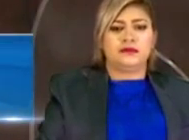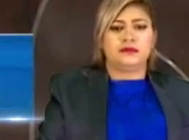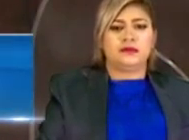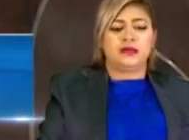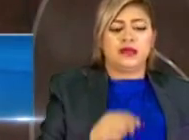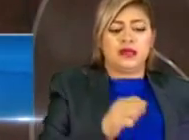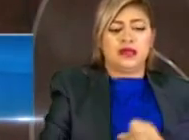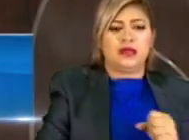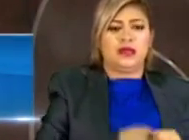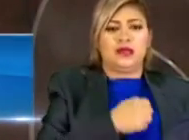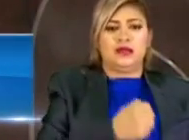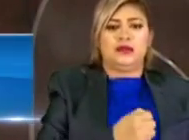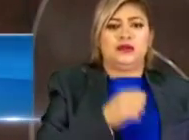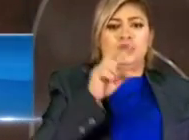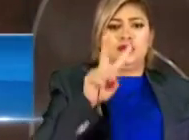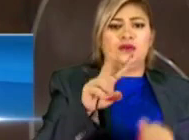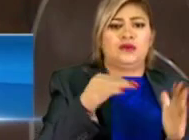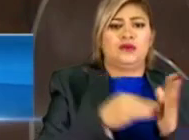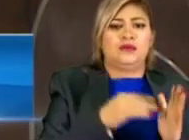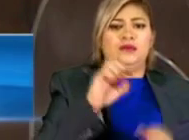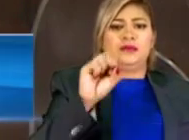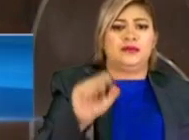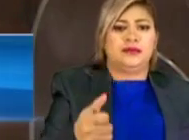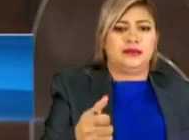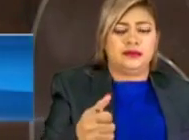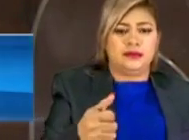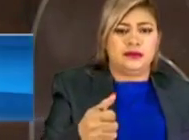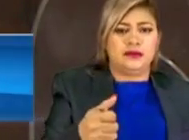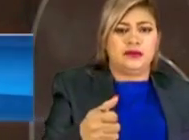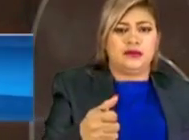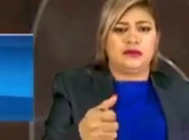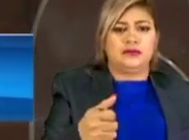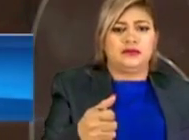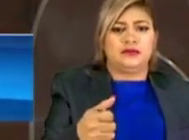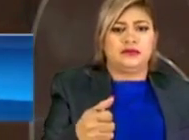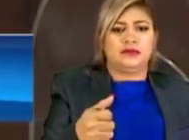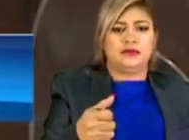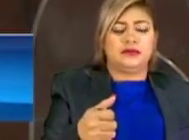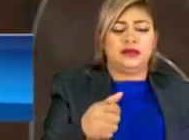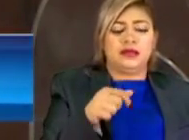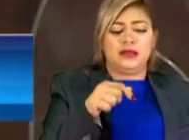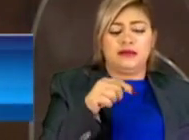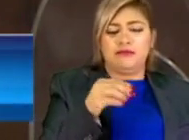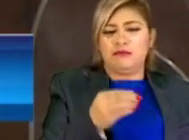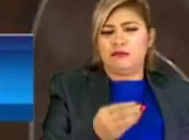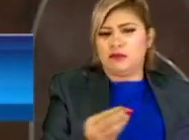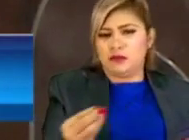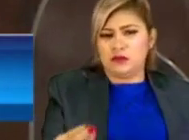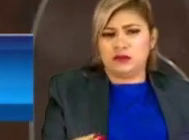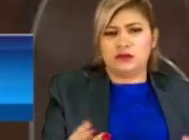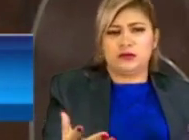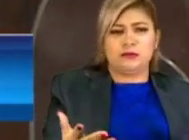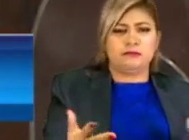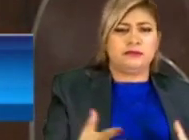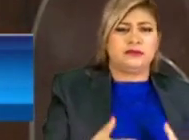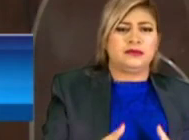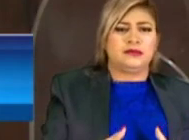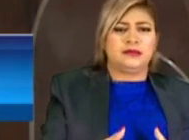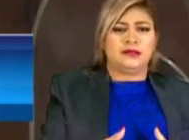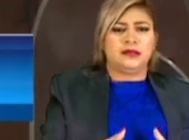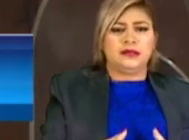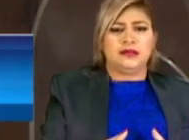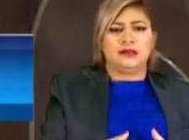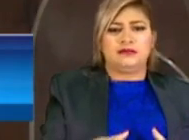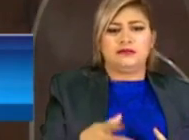año 2010, estando la mayor parte de estos homicidios vinculados al